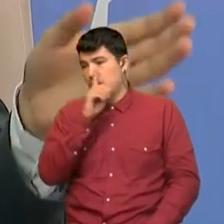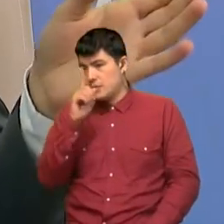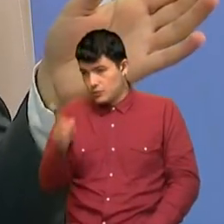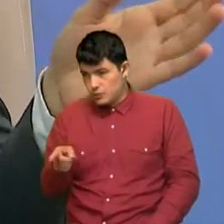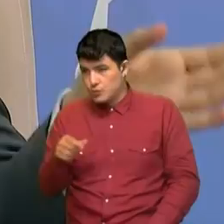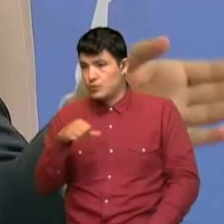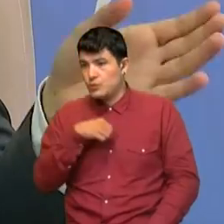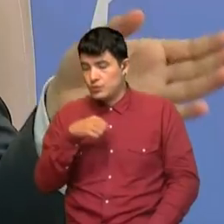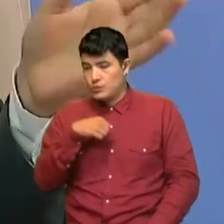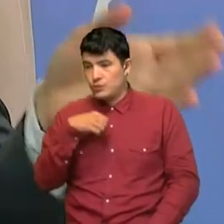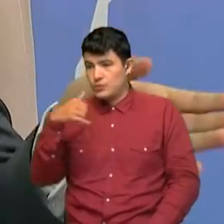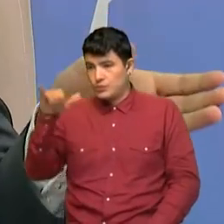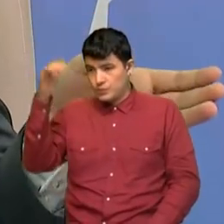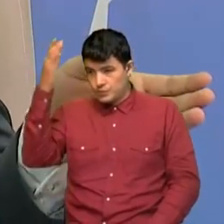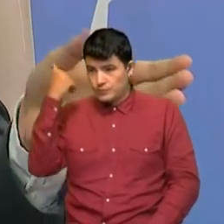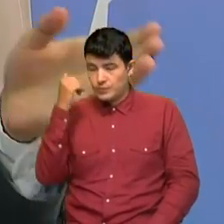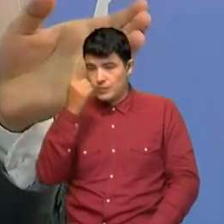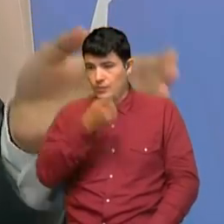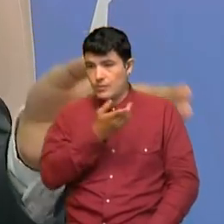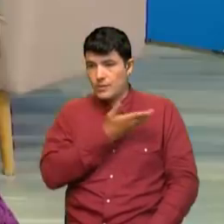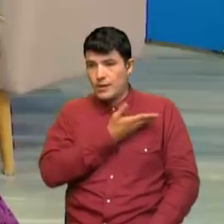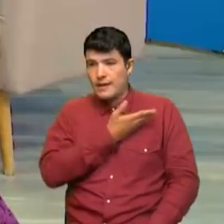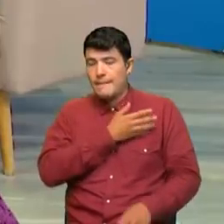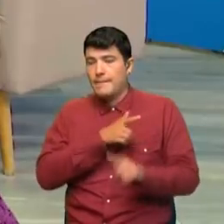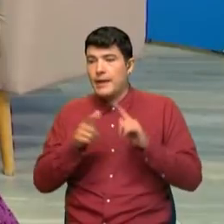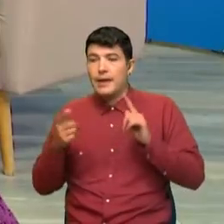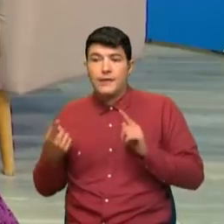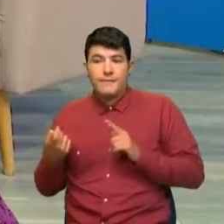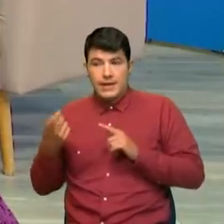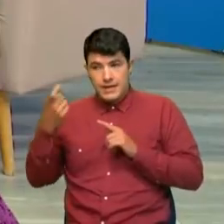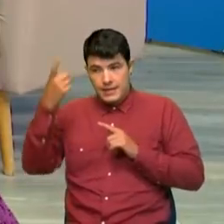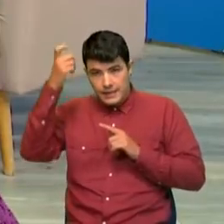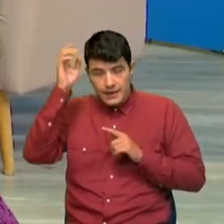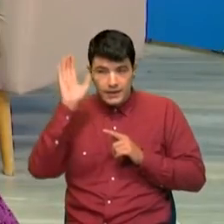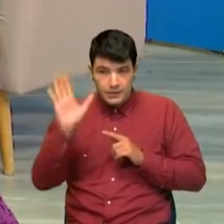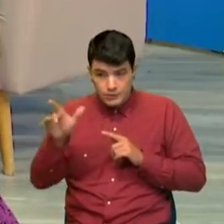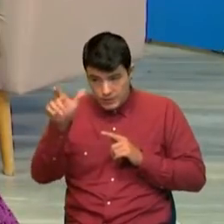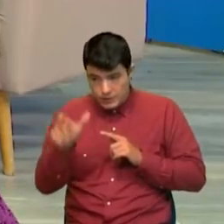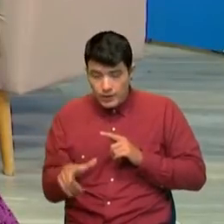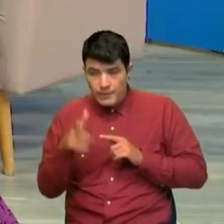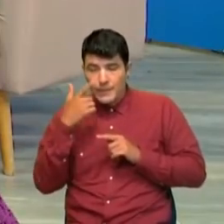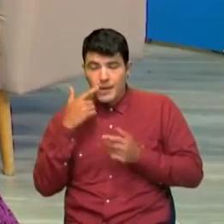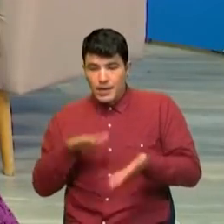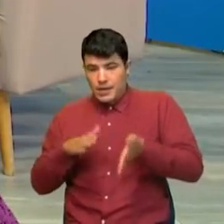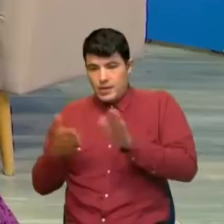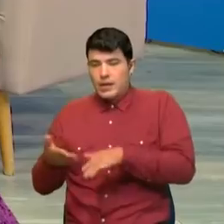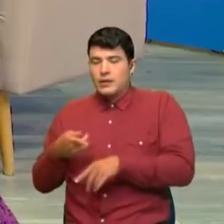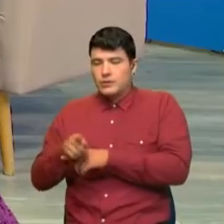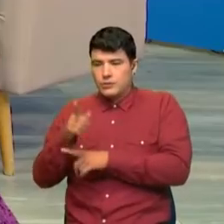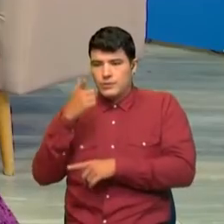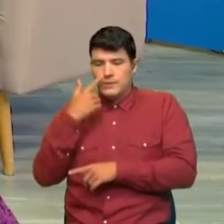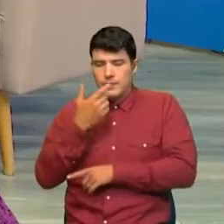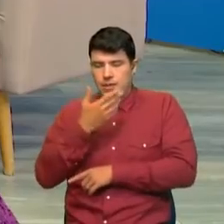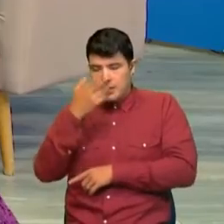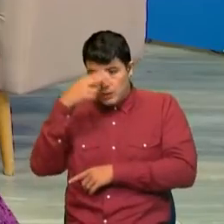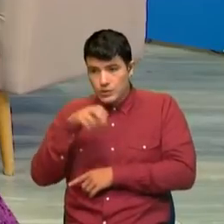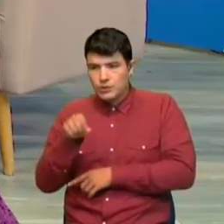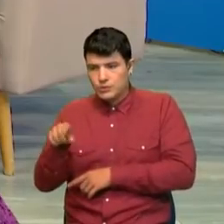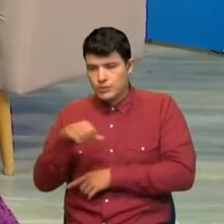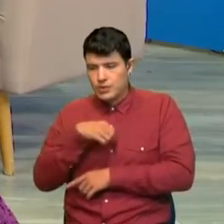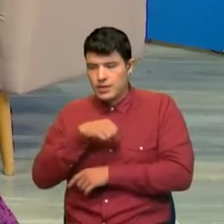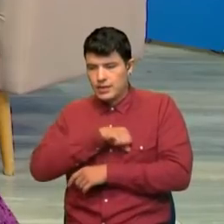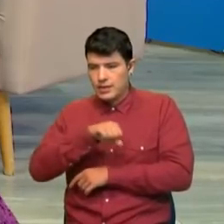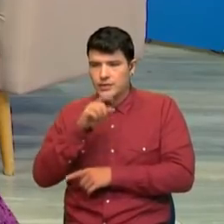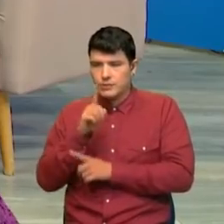ese sentido tuvieron la repartición por parte de la mamá. De la mamá, pero si él fallece, tendrían derecho a los bienes de él. Exacto,